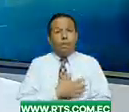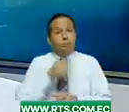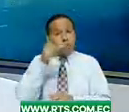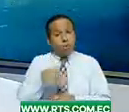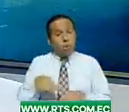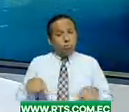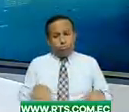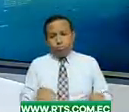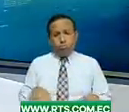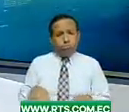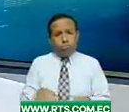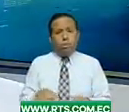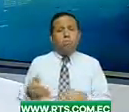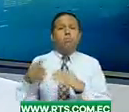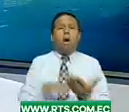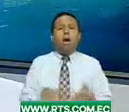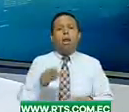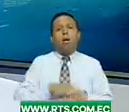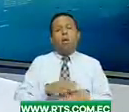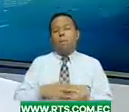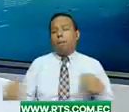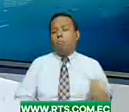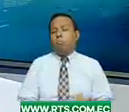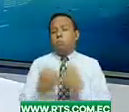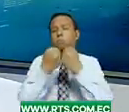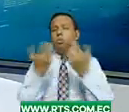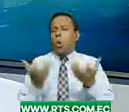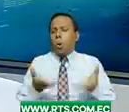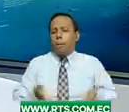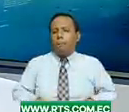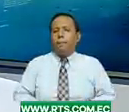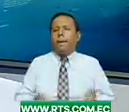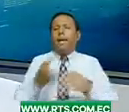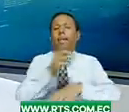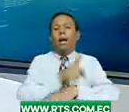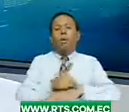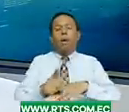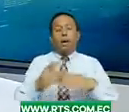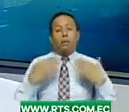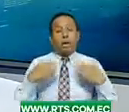ATM investiga las causas de este nuevo siniestro vial.